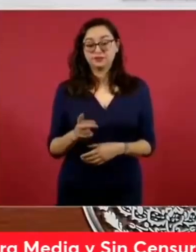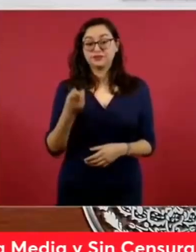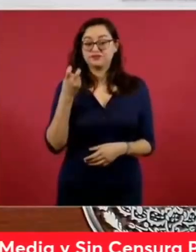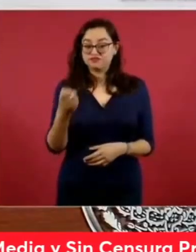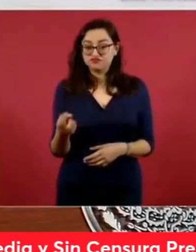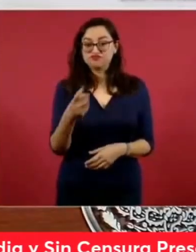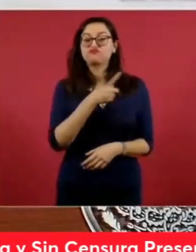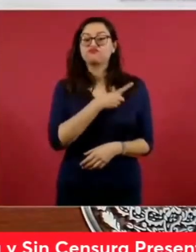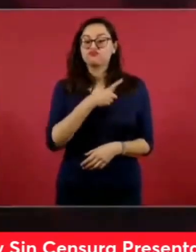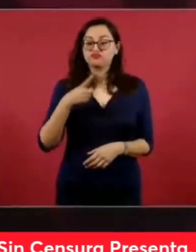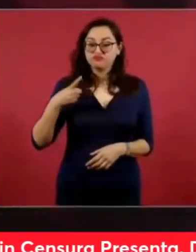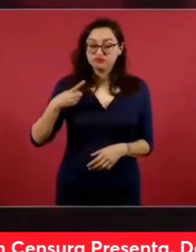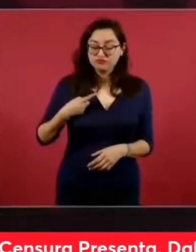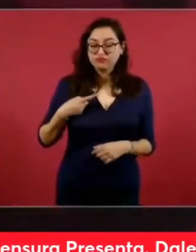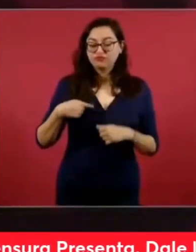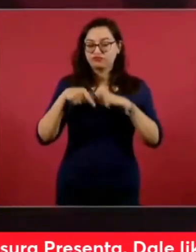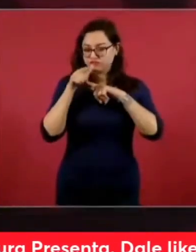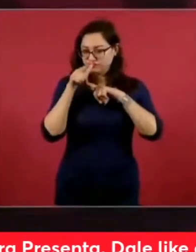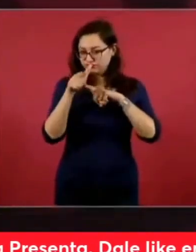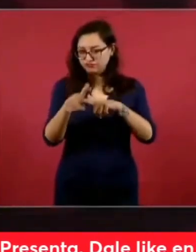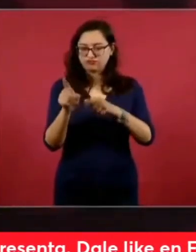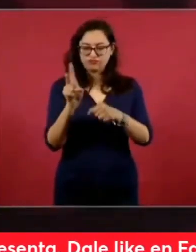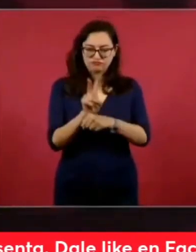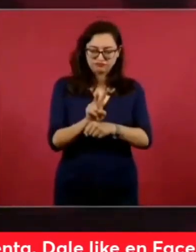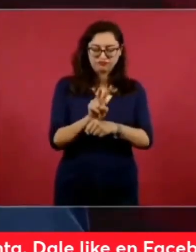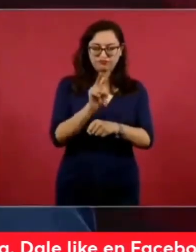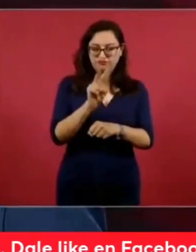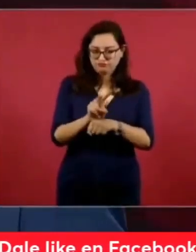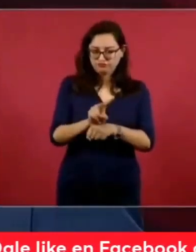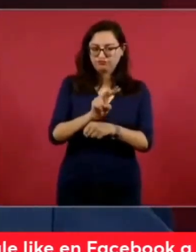Era una escuela el periodismo estadounidense.